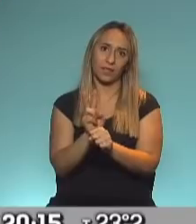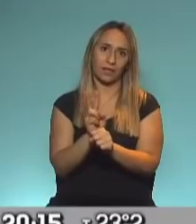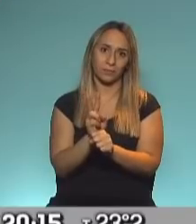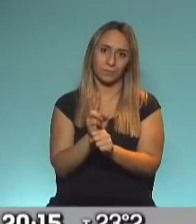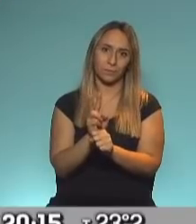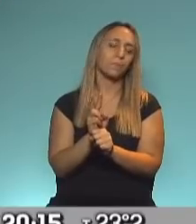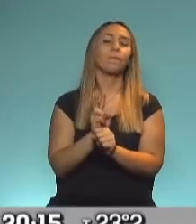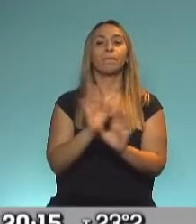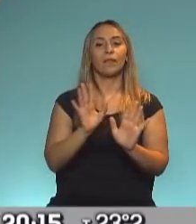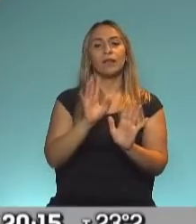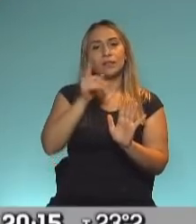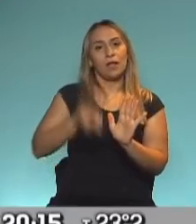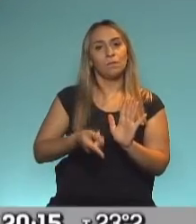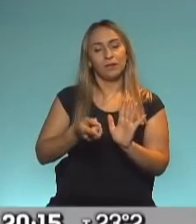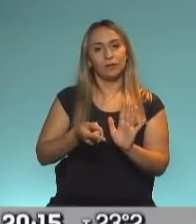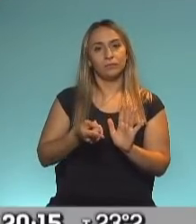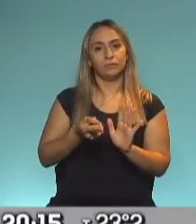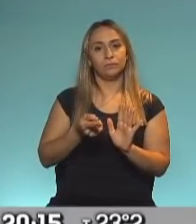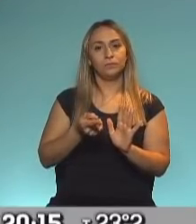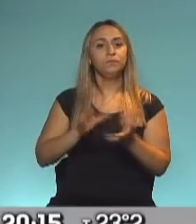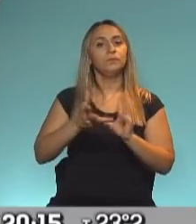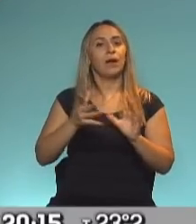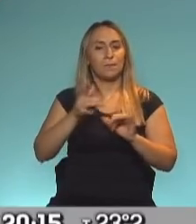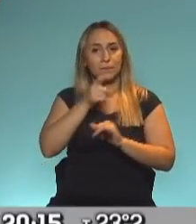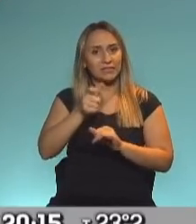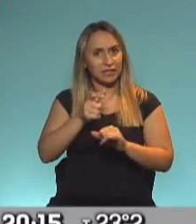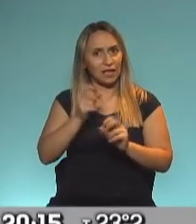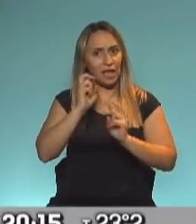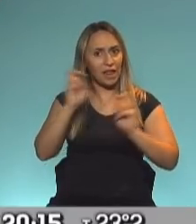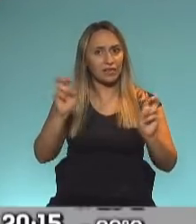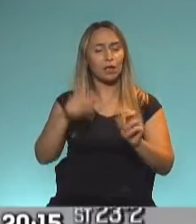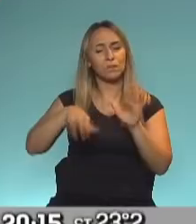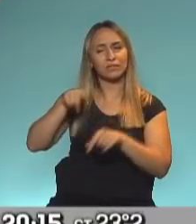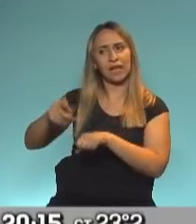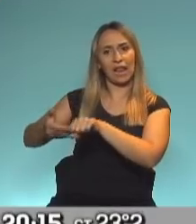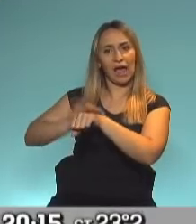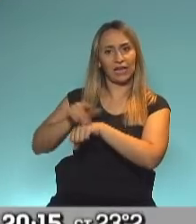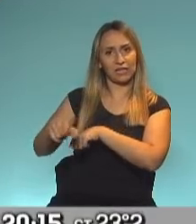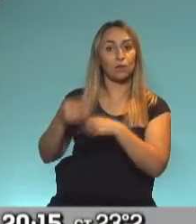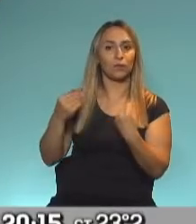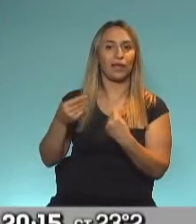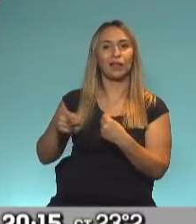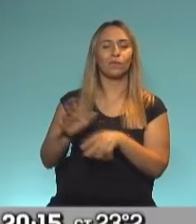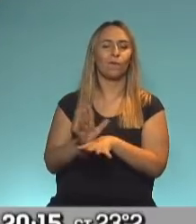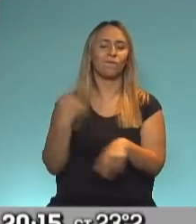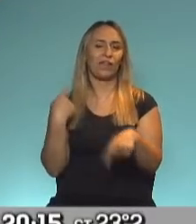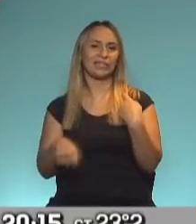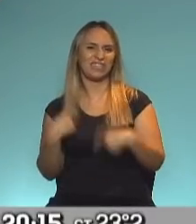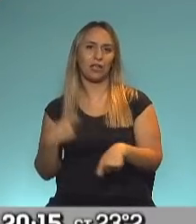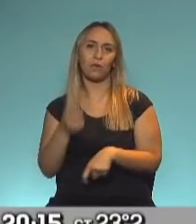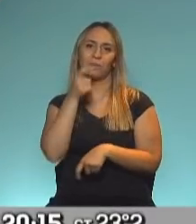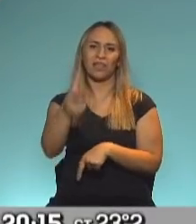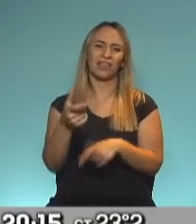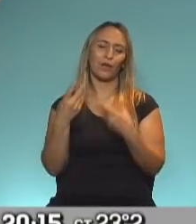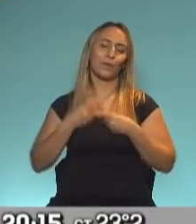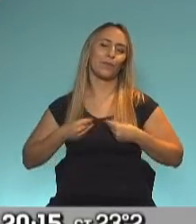esto también es una señal que tiene que aportar sobre todo Horacio Rodríguez Larreta, porque siempre fue más laxo en estos mensajes, un mensaje